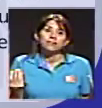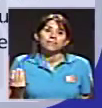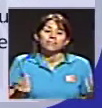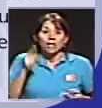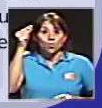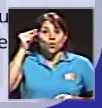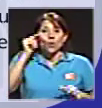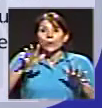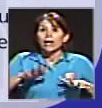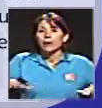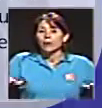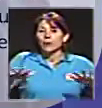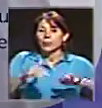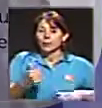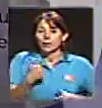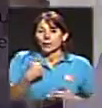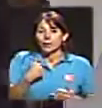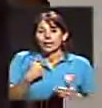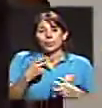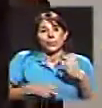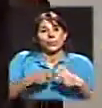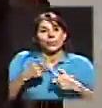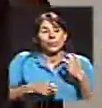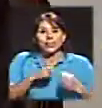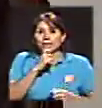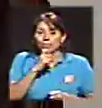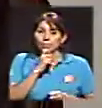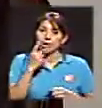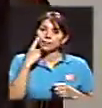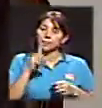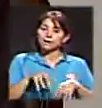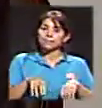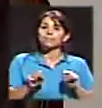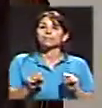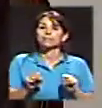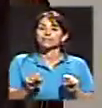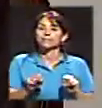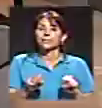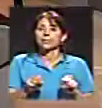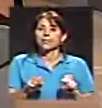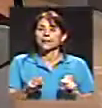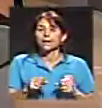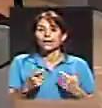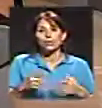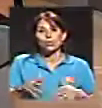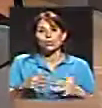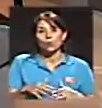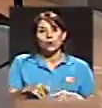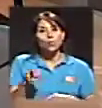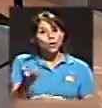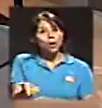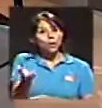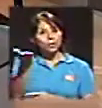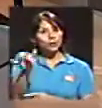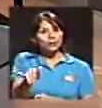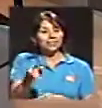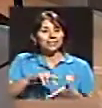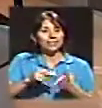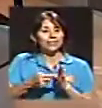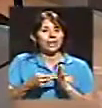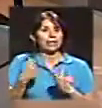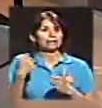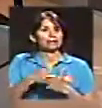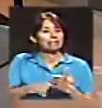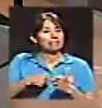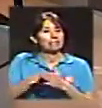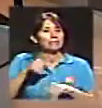gobierno en donde hemos tenido dificultades con la ejecución, un aumento así va a requerir un esfuerzo muy grande. Yo